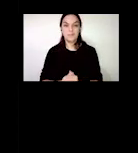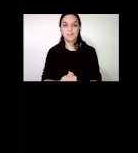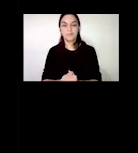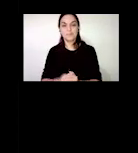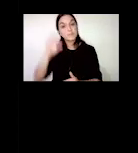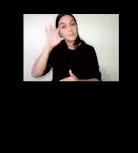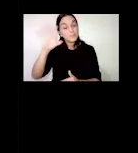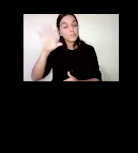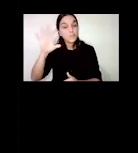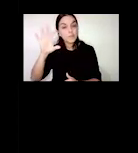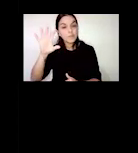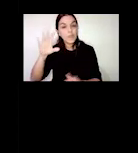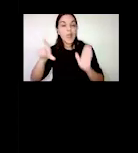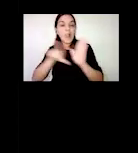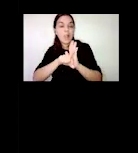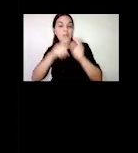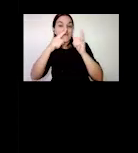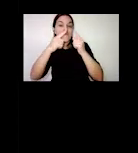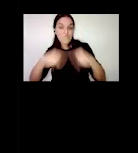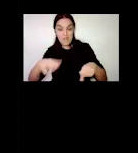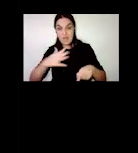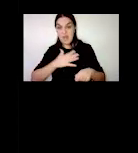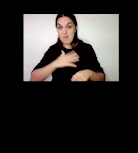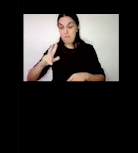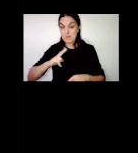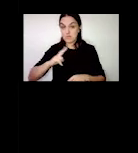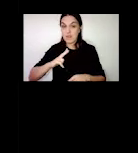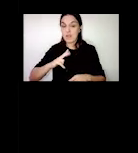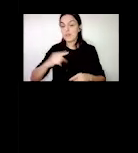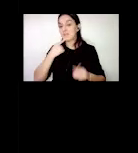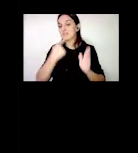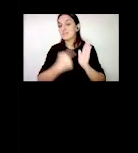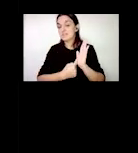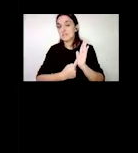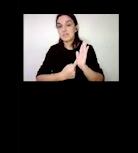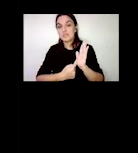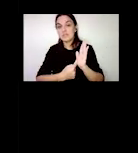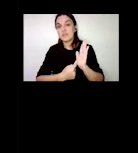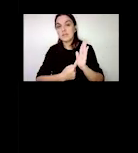Recuerden que la Ley de Bienes Personales tiene una presunción absoluta. ¿Qué hablamos? ¿Qué es una